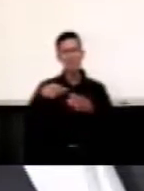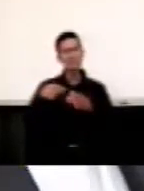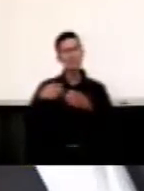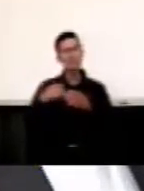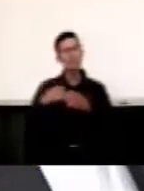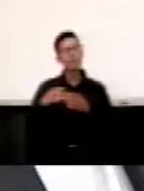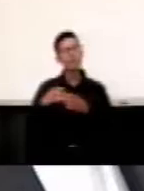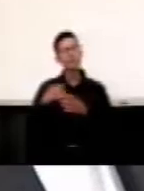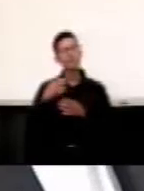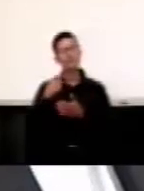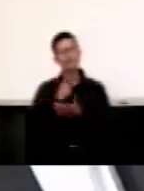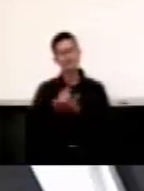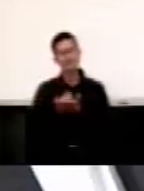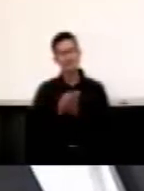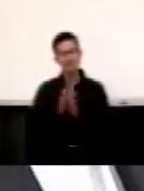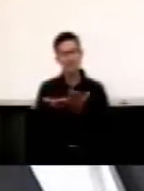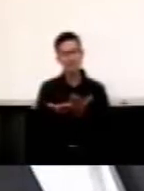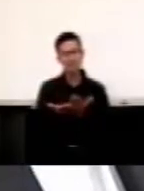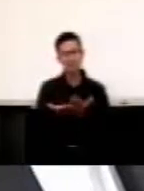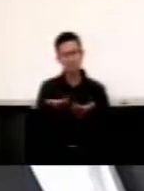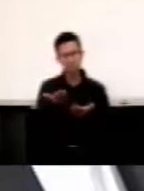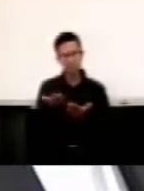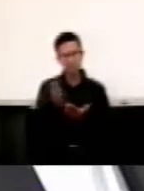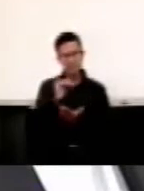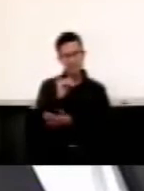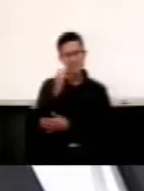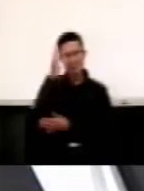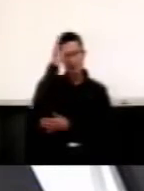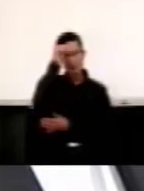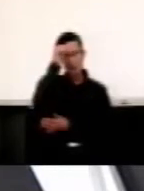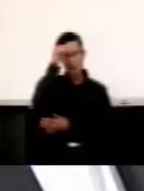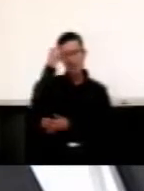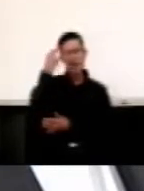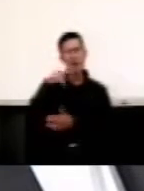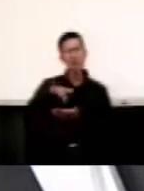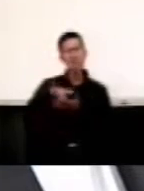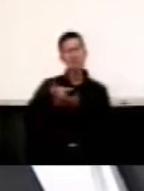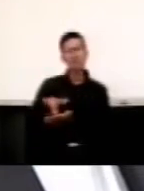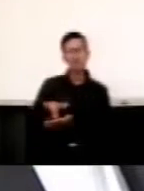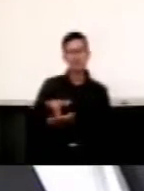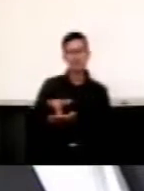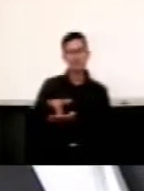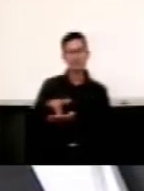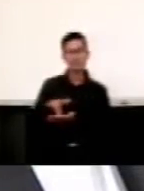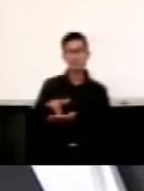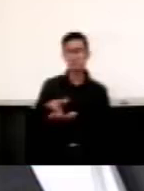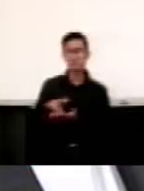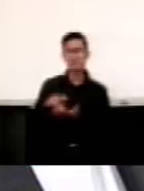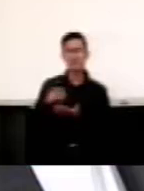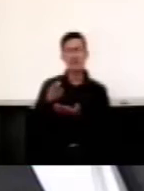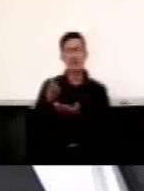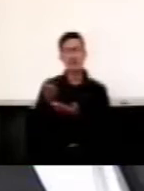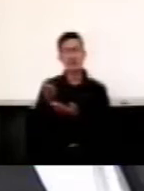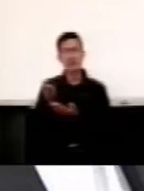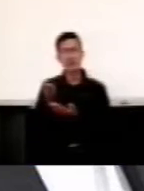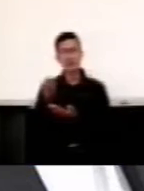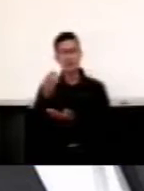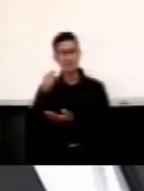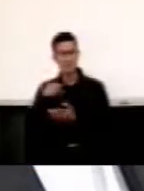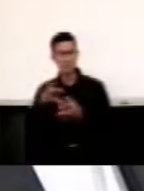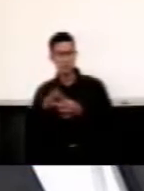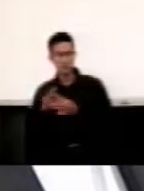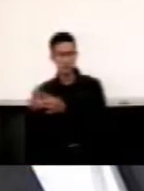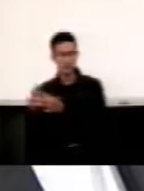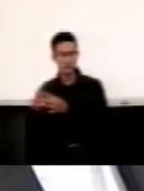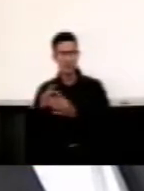se hayan tenido a bien apoyar la edición, la coedición que hace este instituto con la